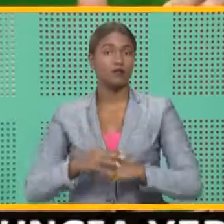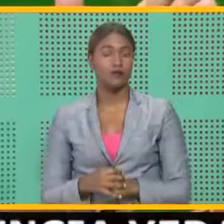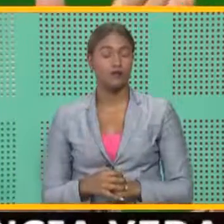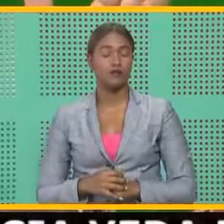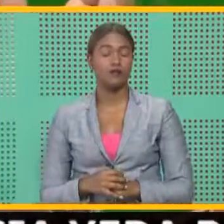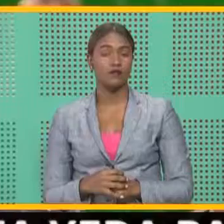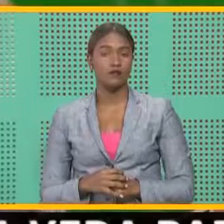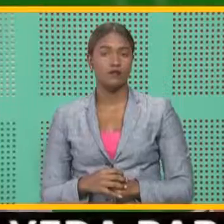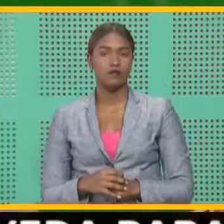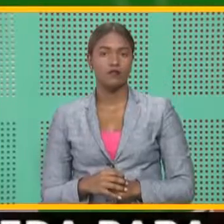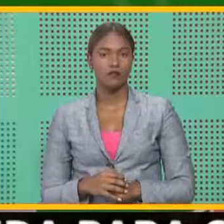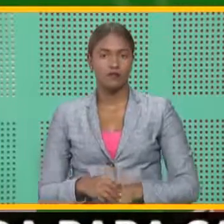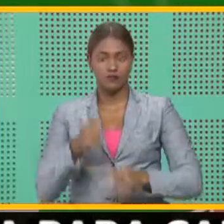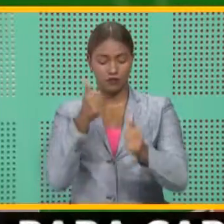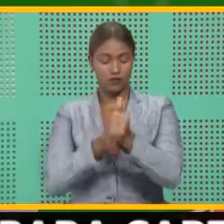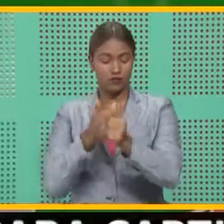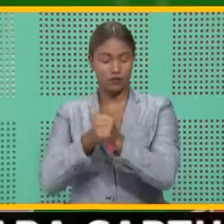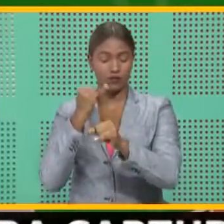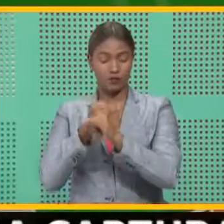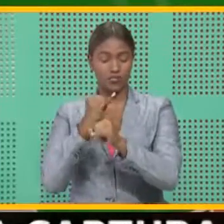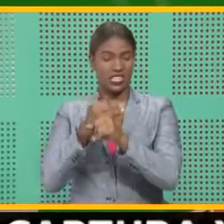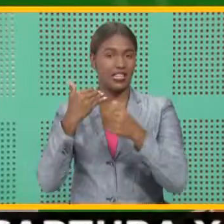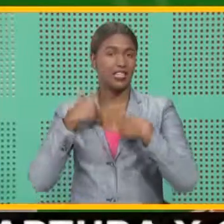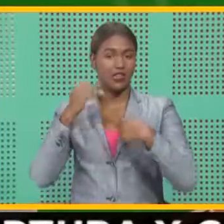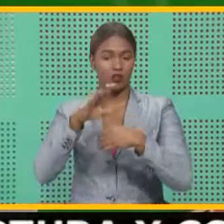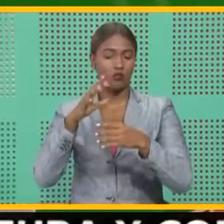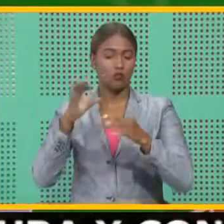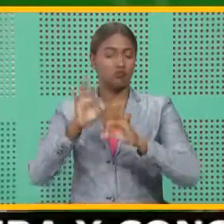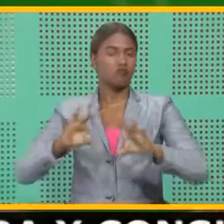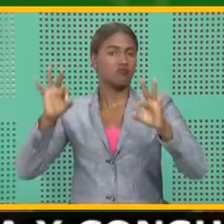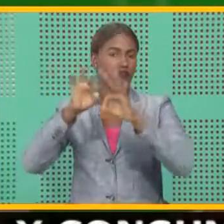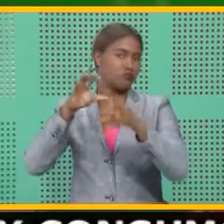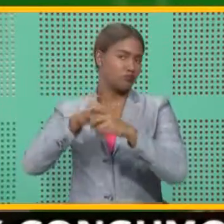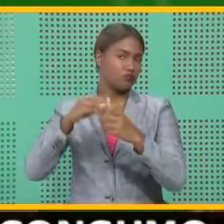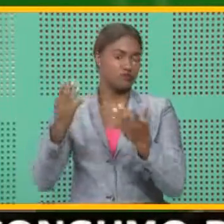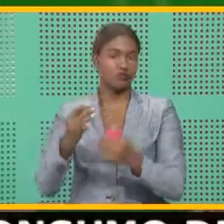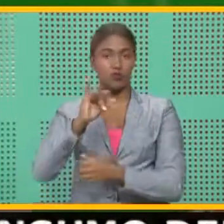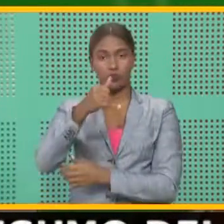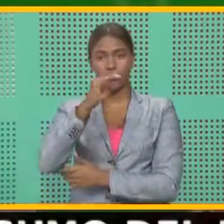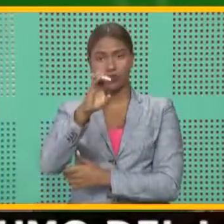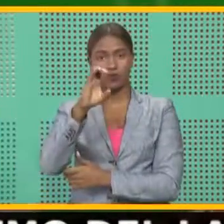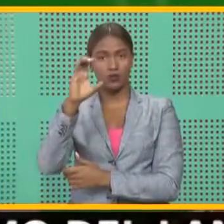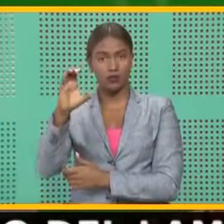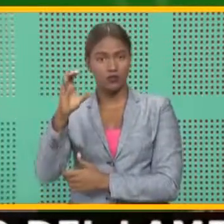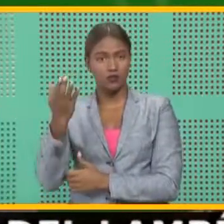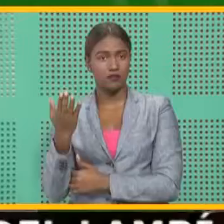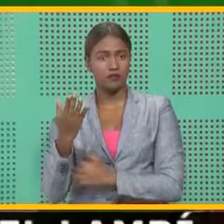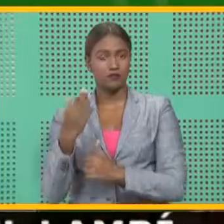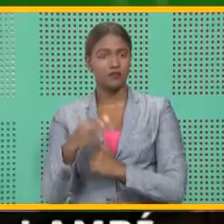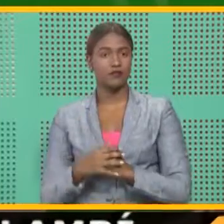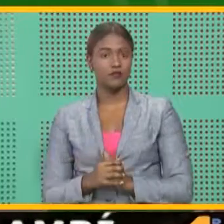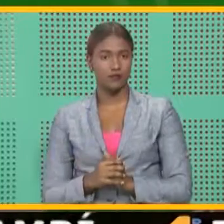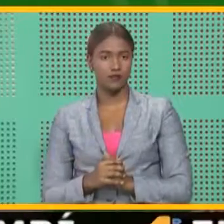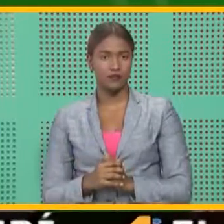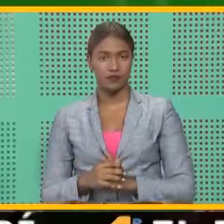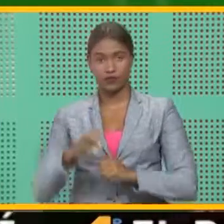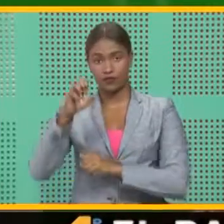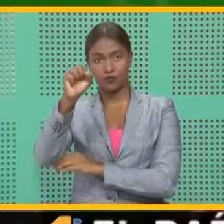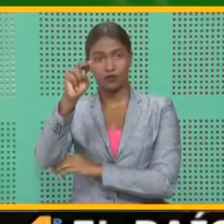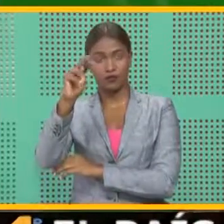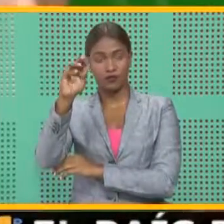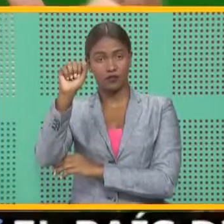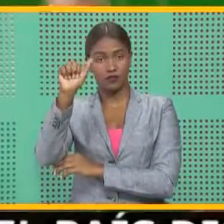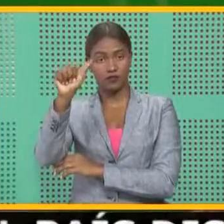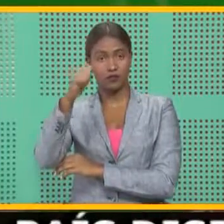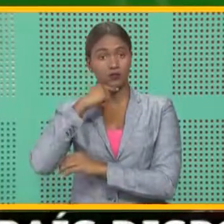Cada institución juega su papel, la Junta Central Electoral, la SENASA,